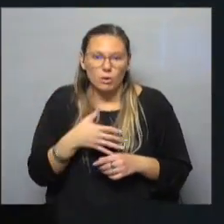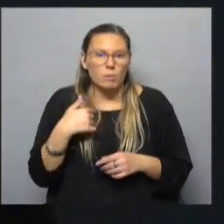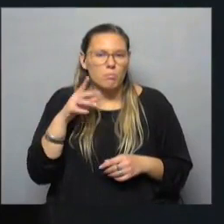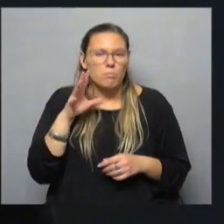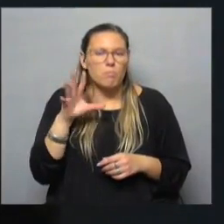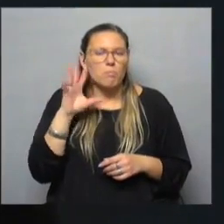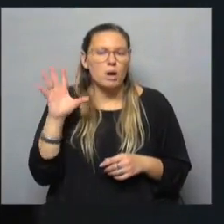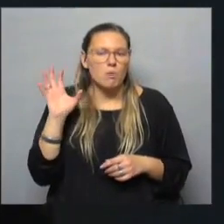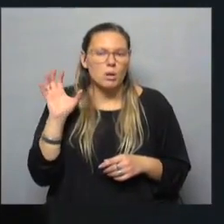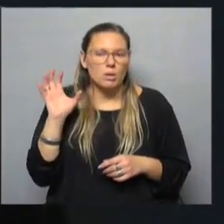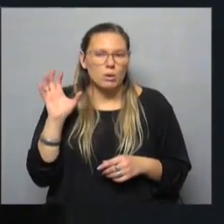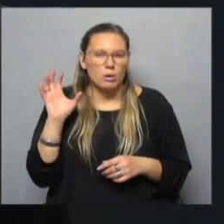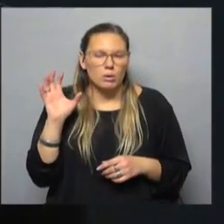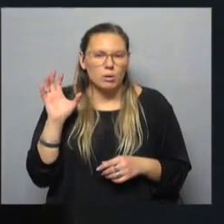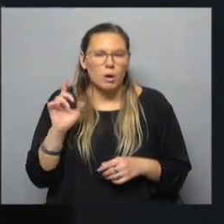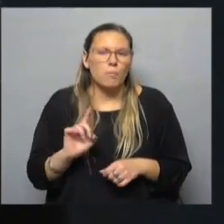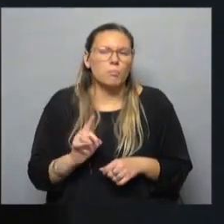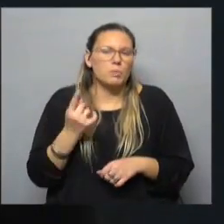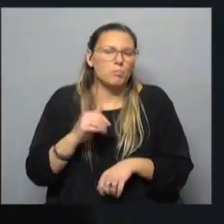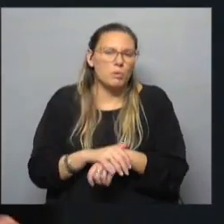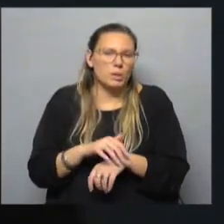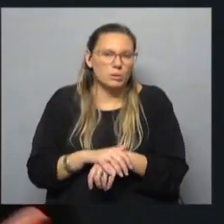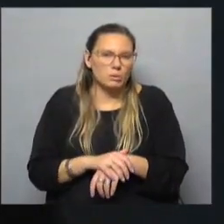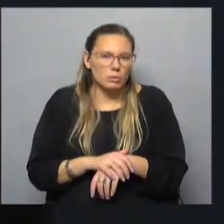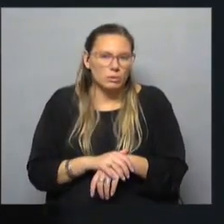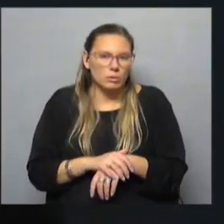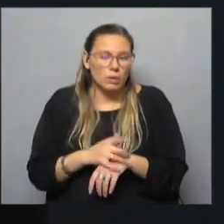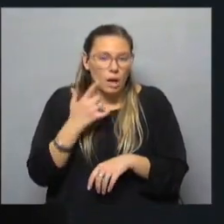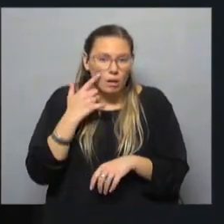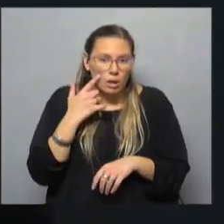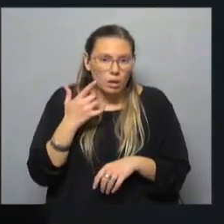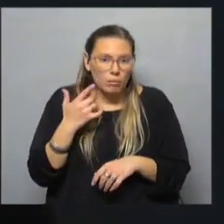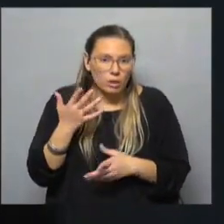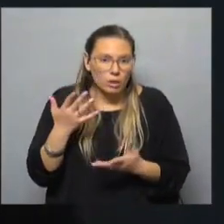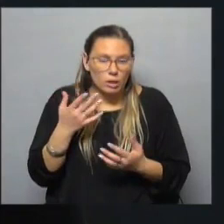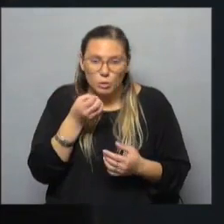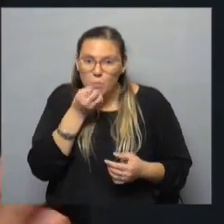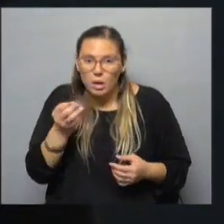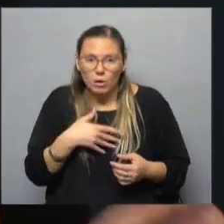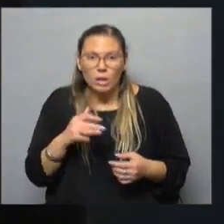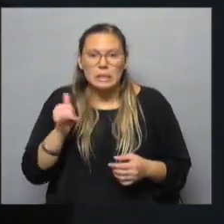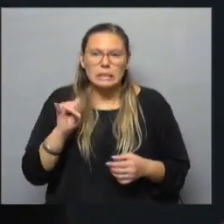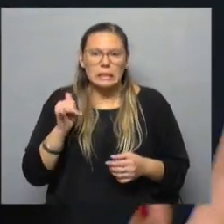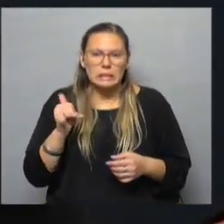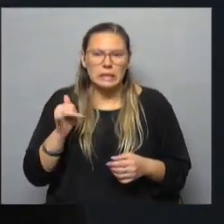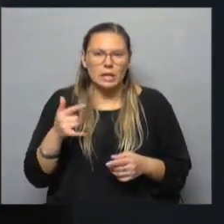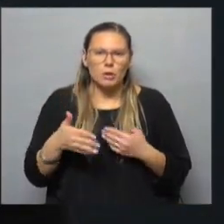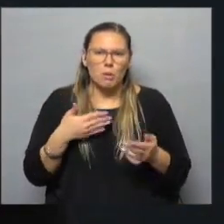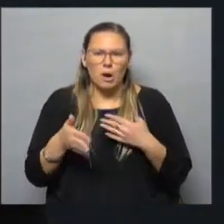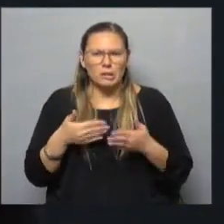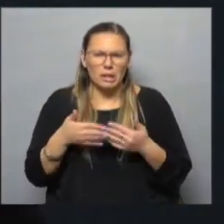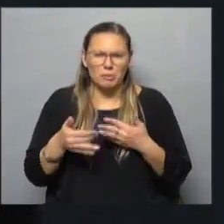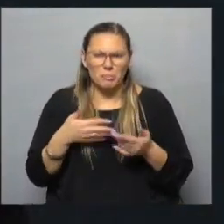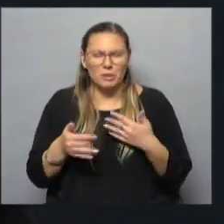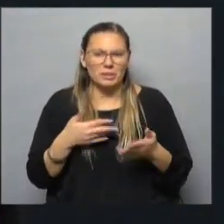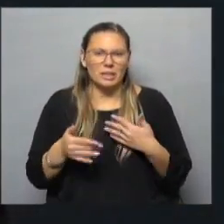acuerdo que los primeros momentos después le digo, bueno, ves más que estoy mucho mejor. Bueno, sí, no importa,